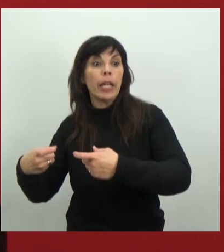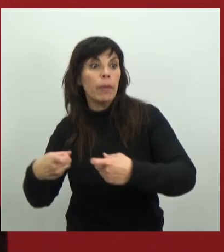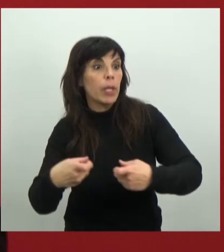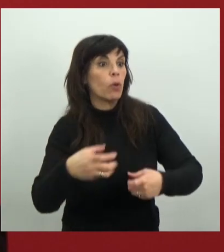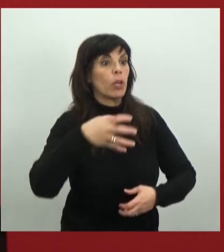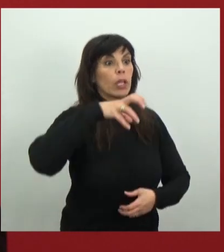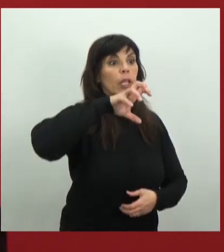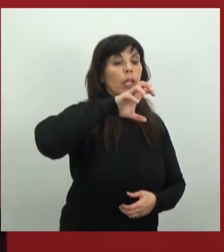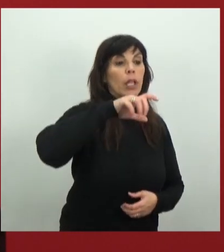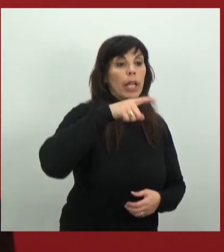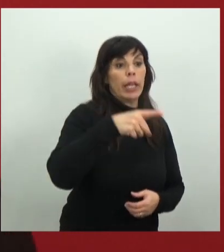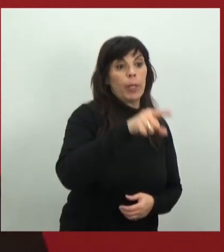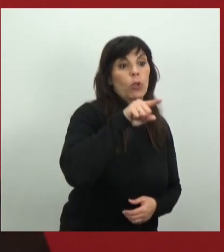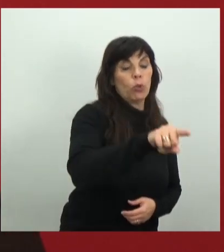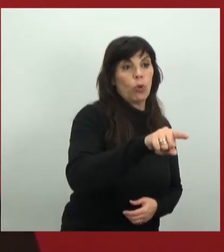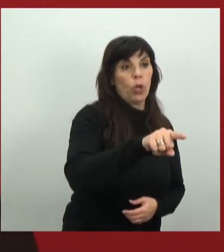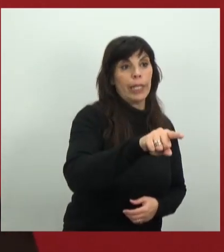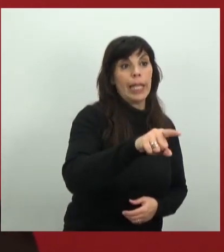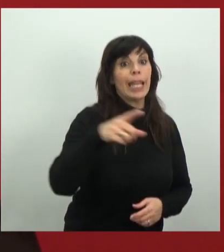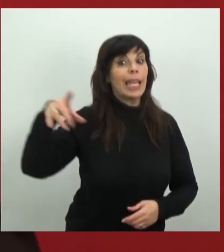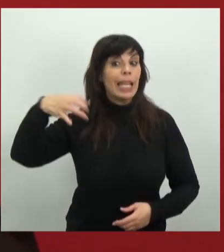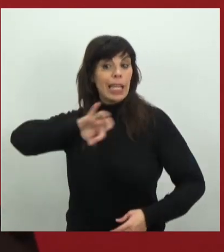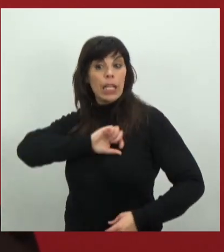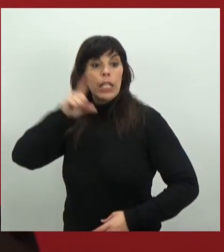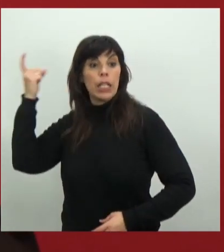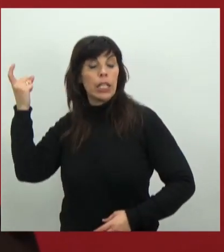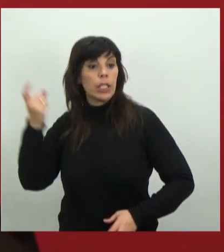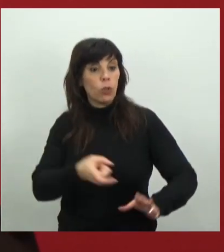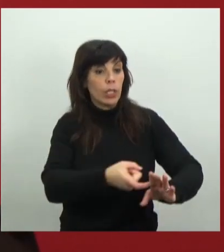poco. Mira, queridos hermanos cristianos,